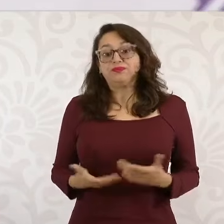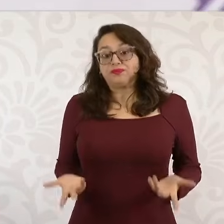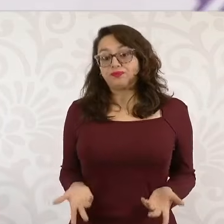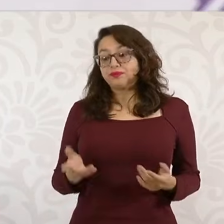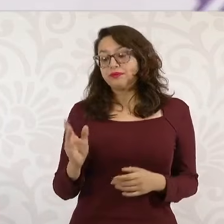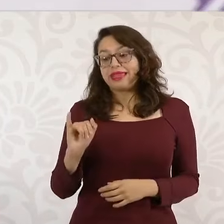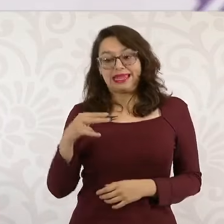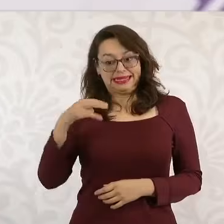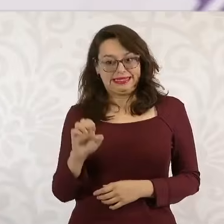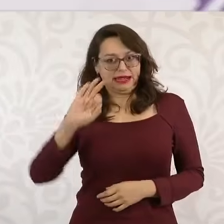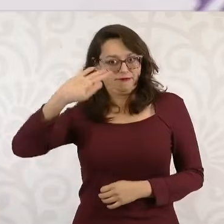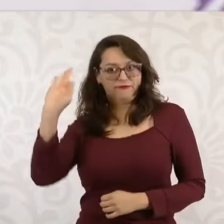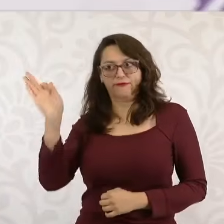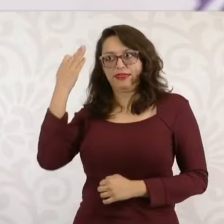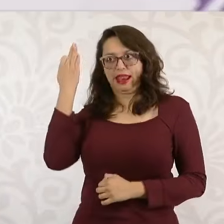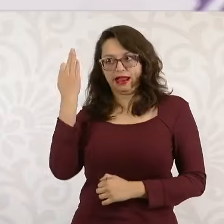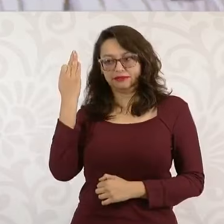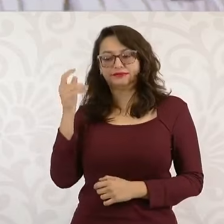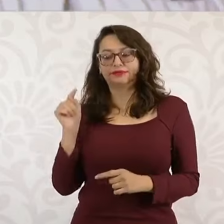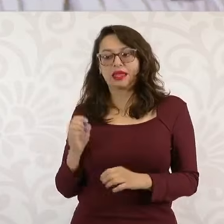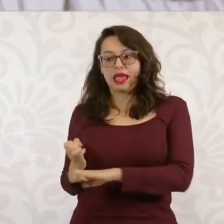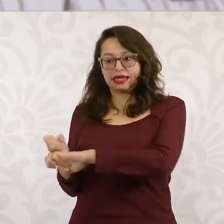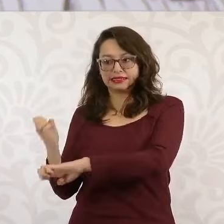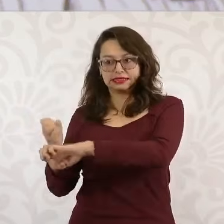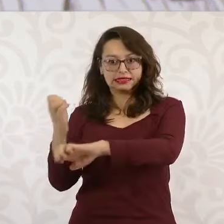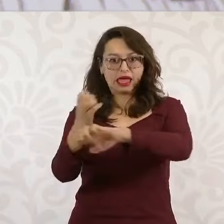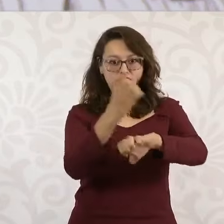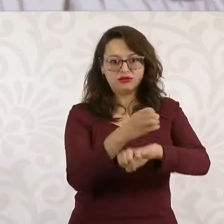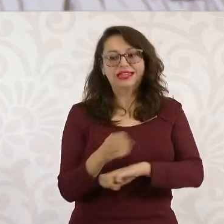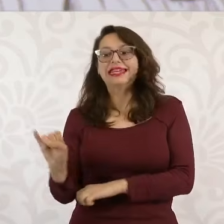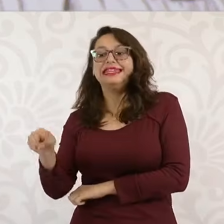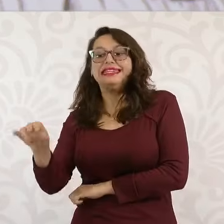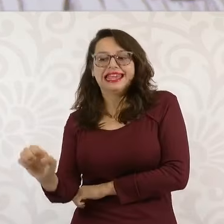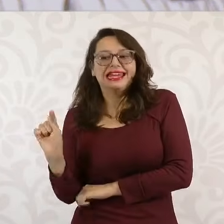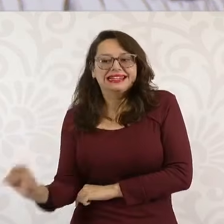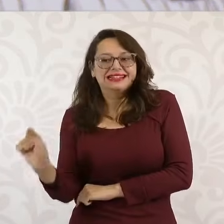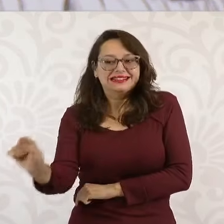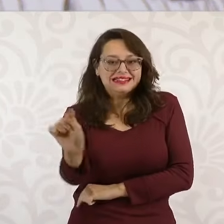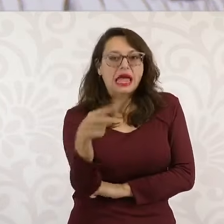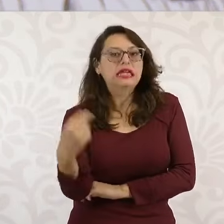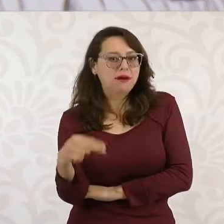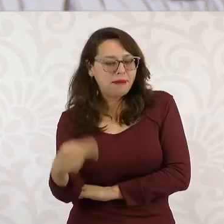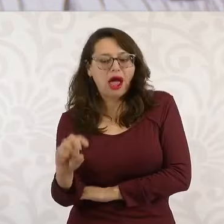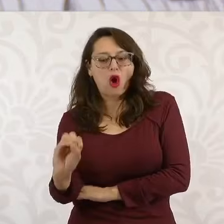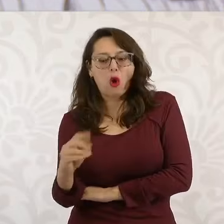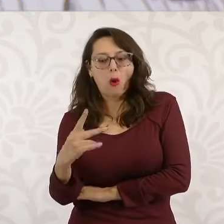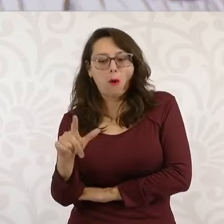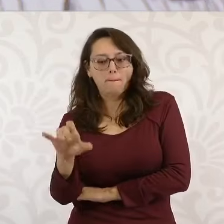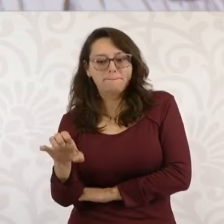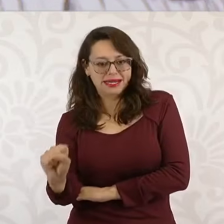los institutos electorales para que los organismos electorales en los estados, es quien defiende el